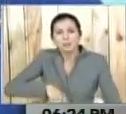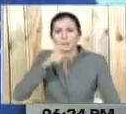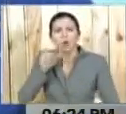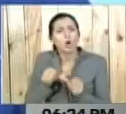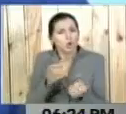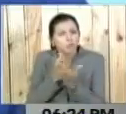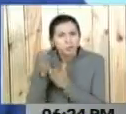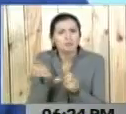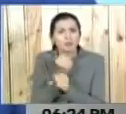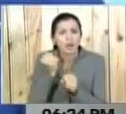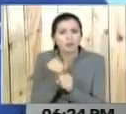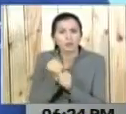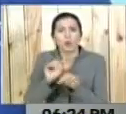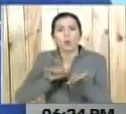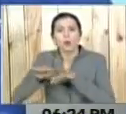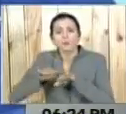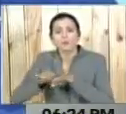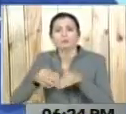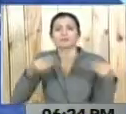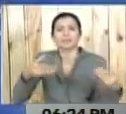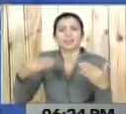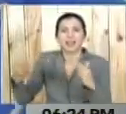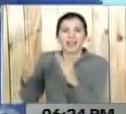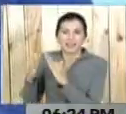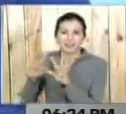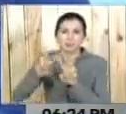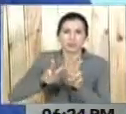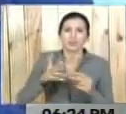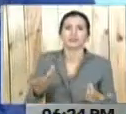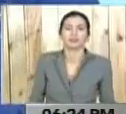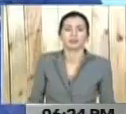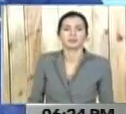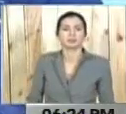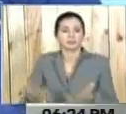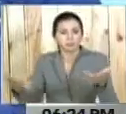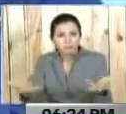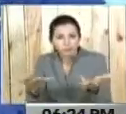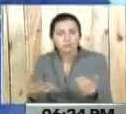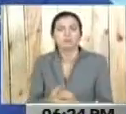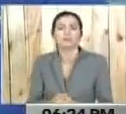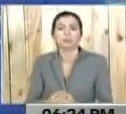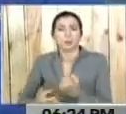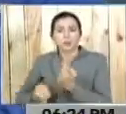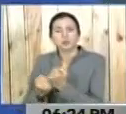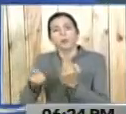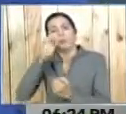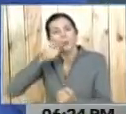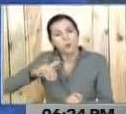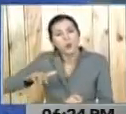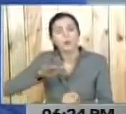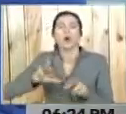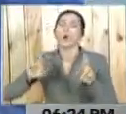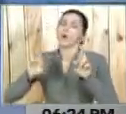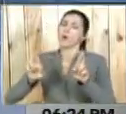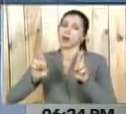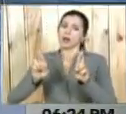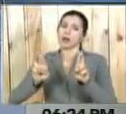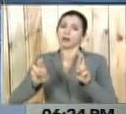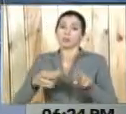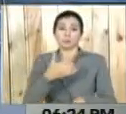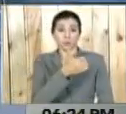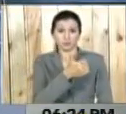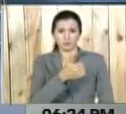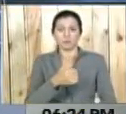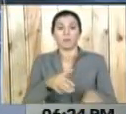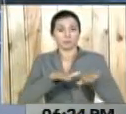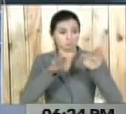continúa precisamente el juez de vivienda, precisamente reivindicando las grandes causas de nuestro pueblo. Ojalá, y este es el llamado, ojalá la Mesa de la Unidad,